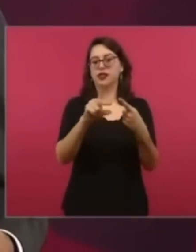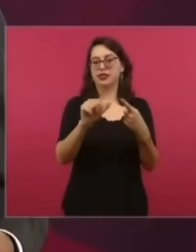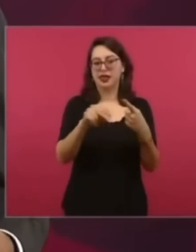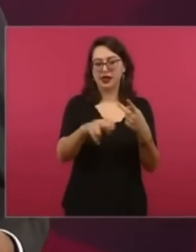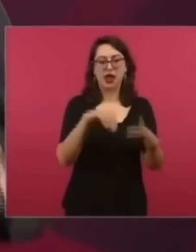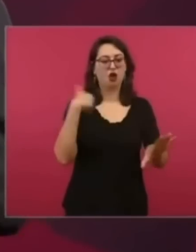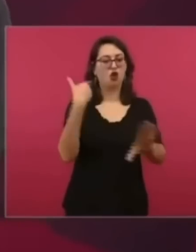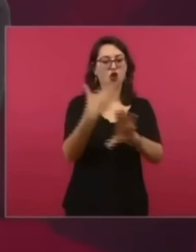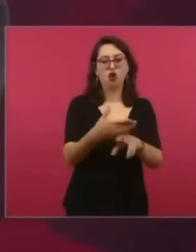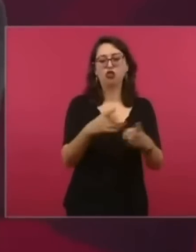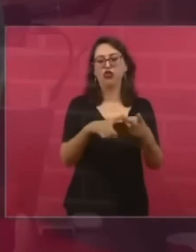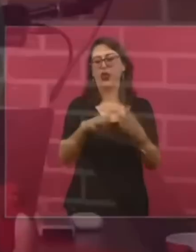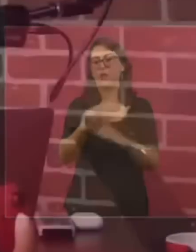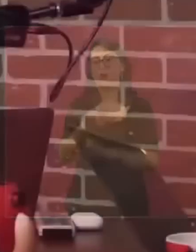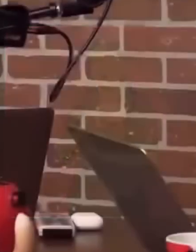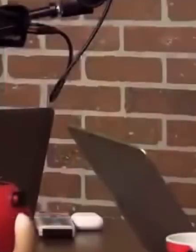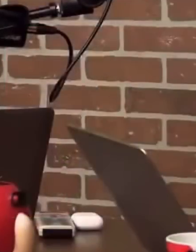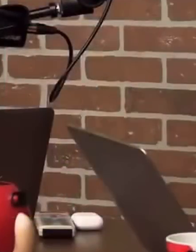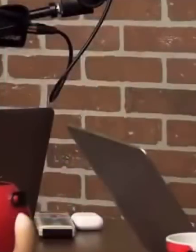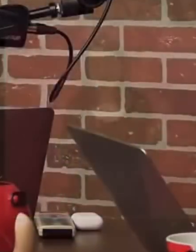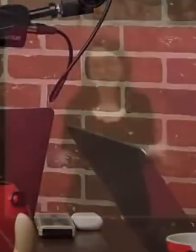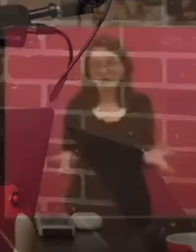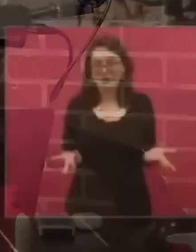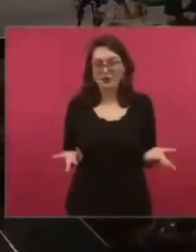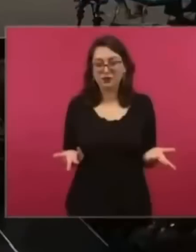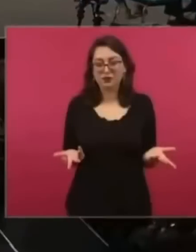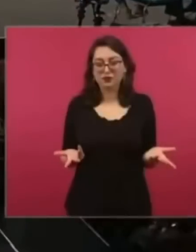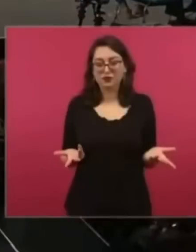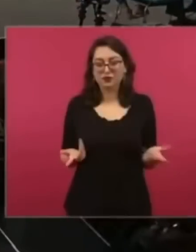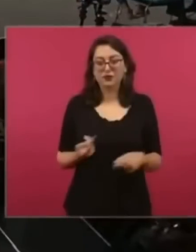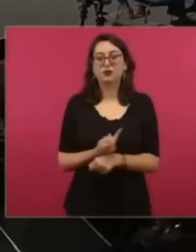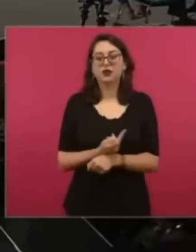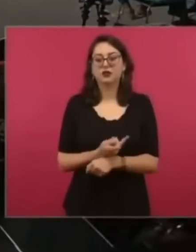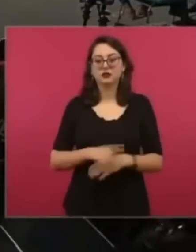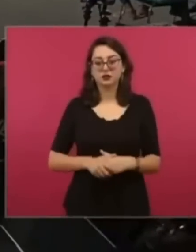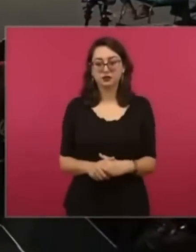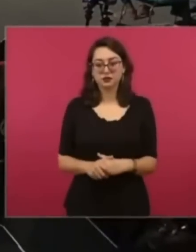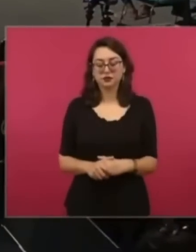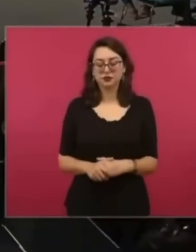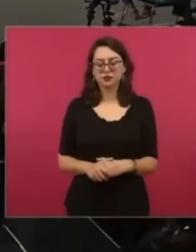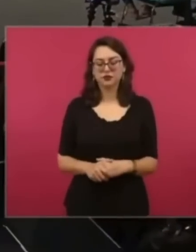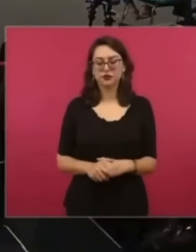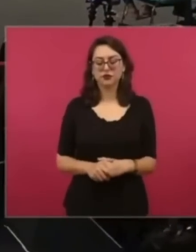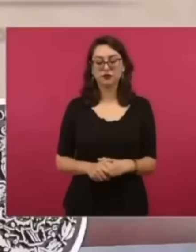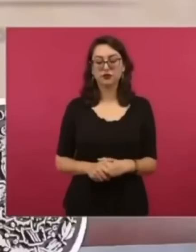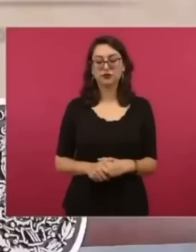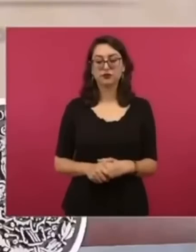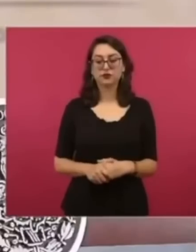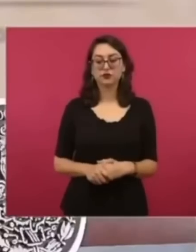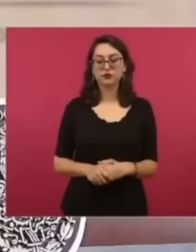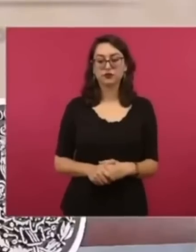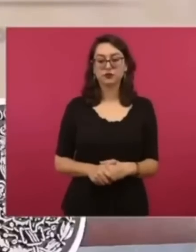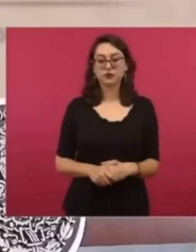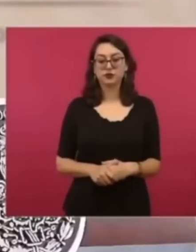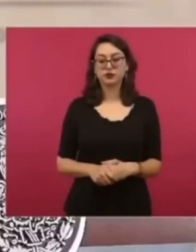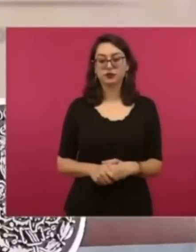la impunidad así lo dijo el presidente vamos este avanzando en el propósito